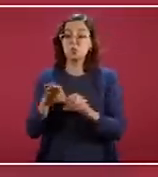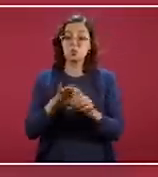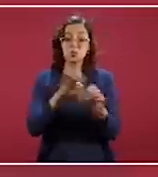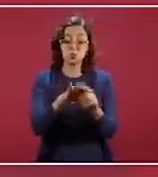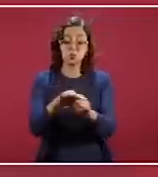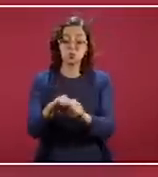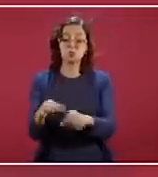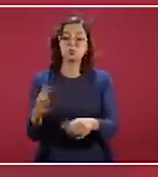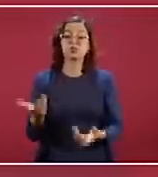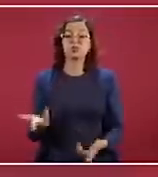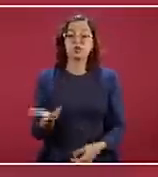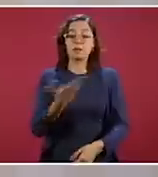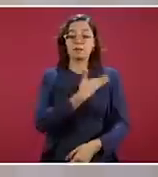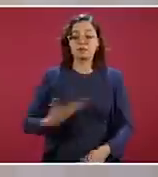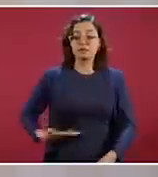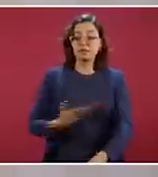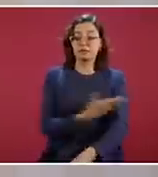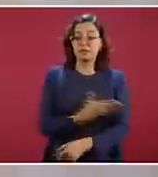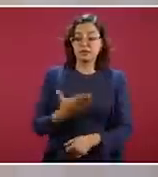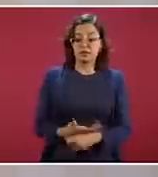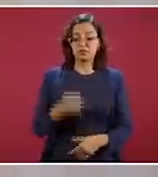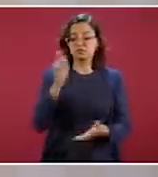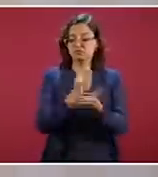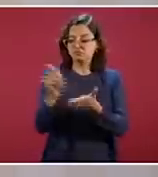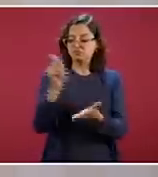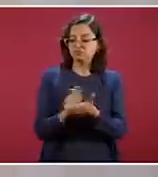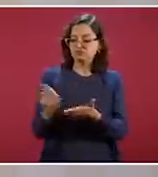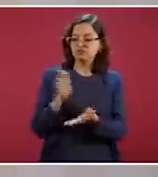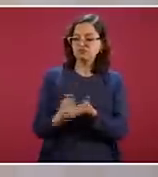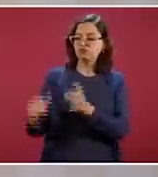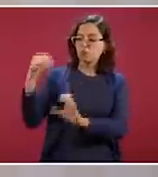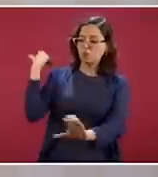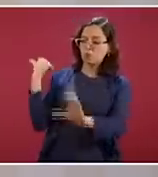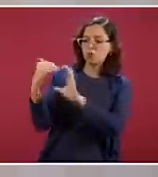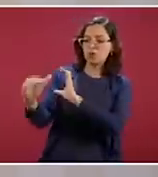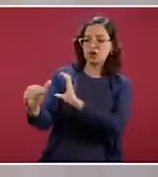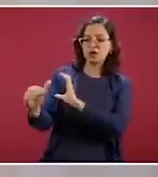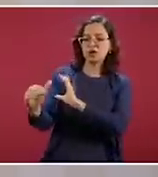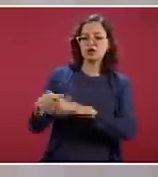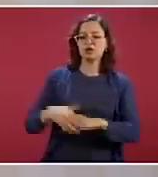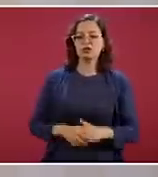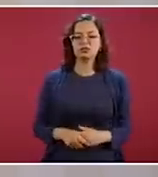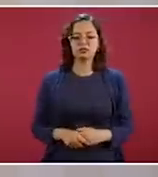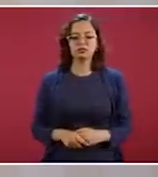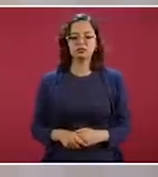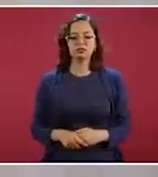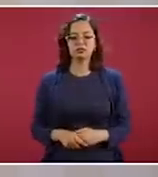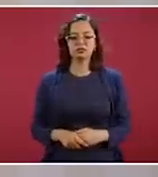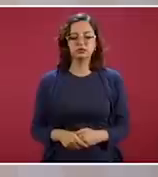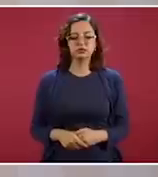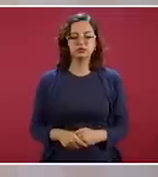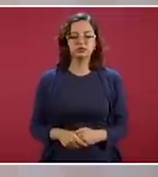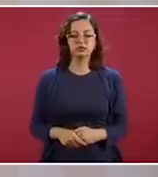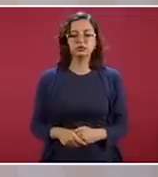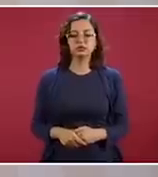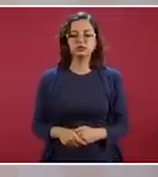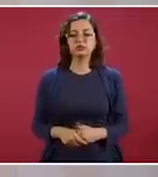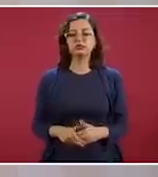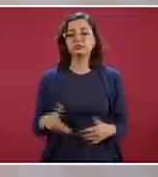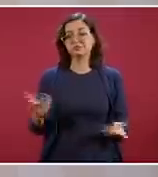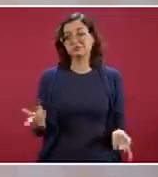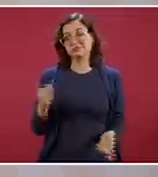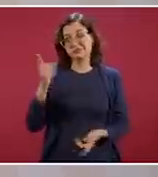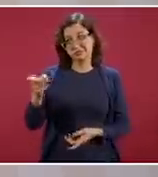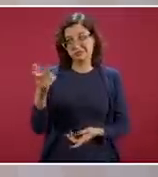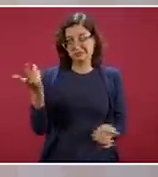escribe el presidente Madero a Treviño que sus